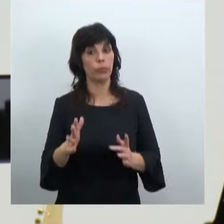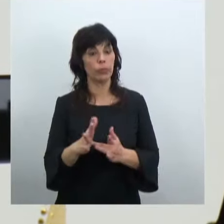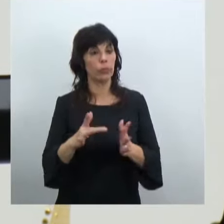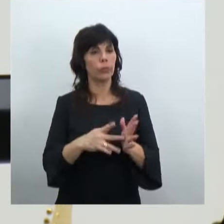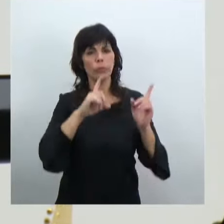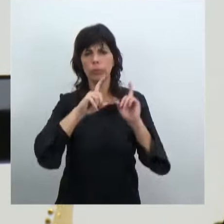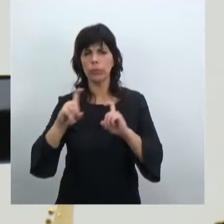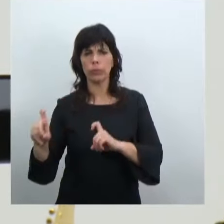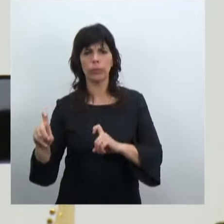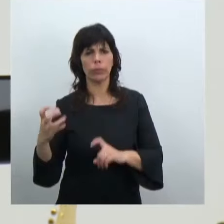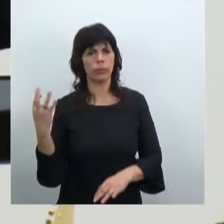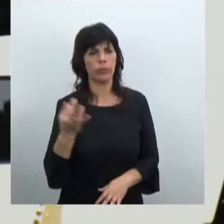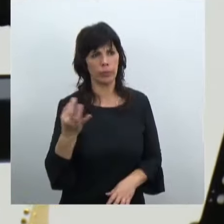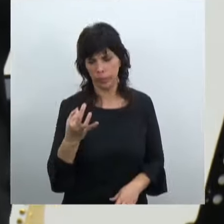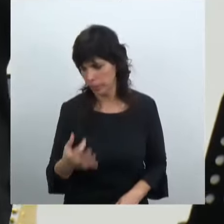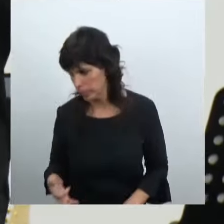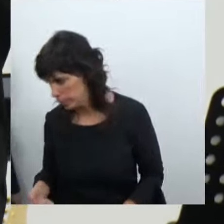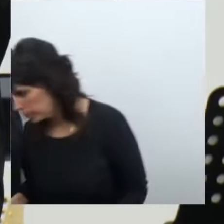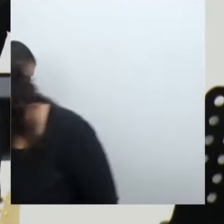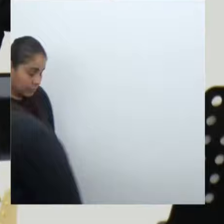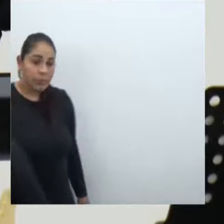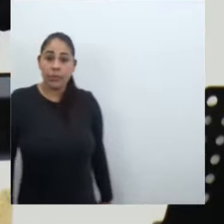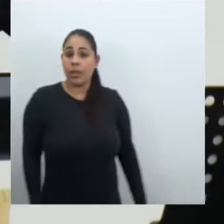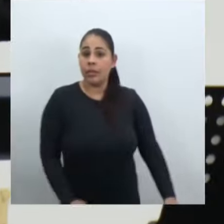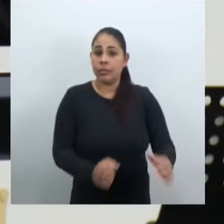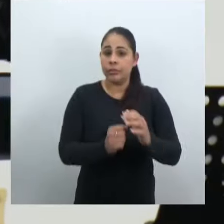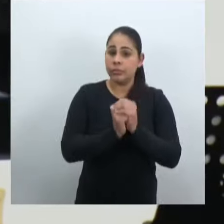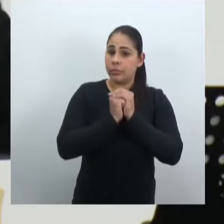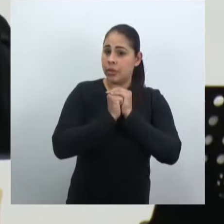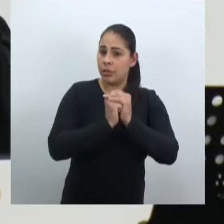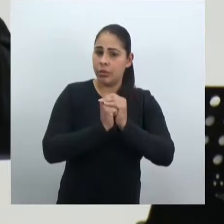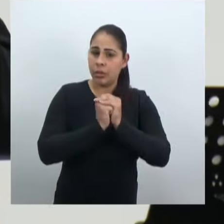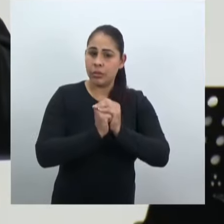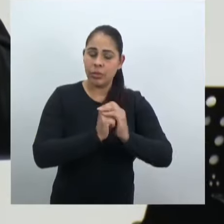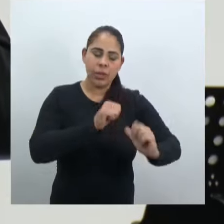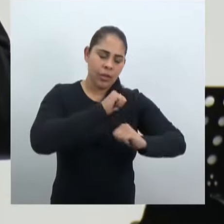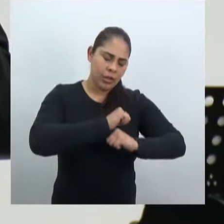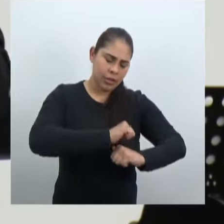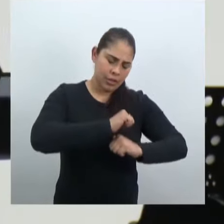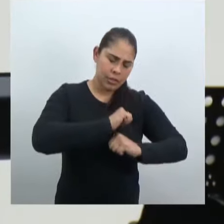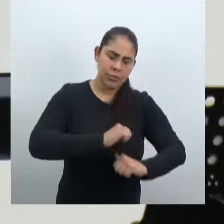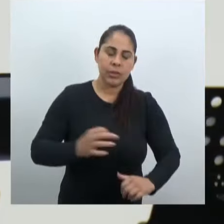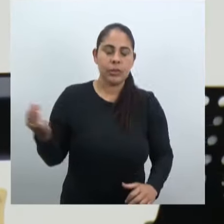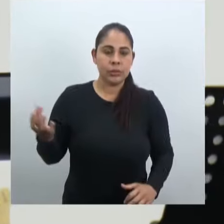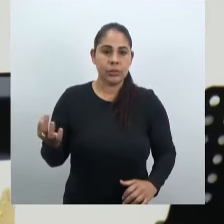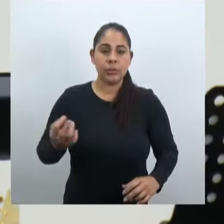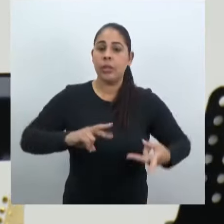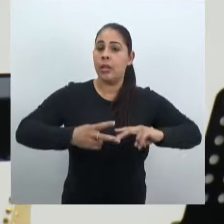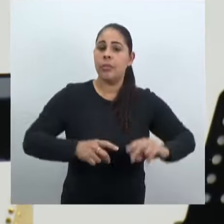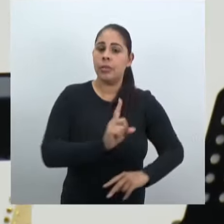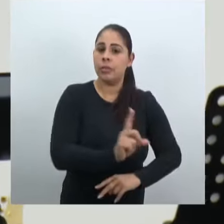Jesucristo nos enseñó que en la oración algunas veces hay que esperar. Marcos